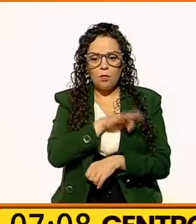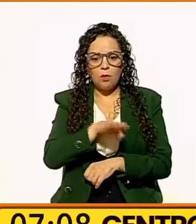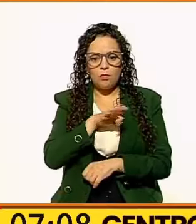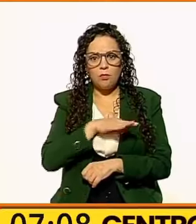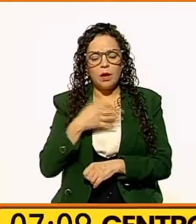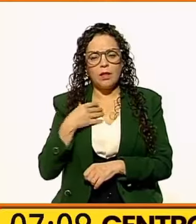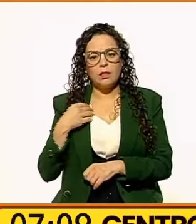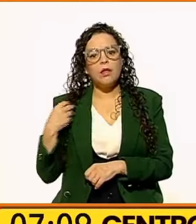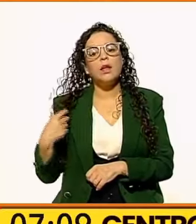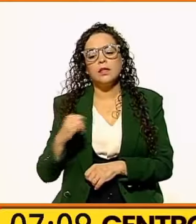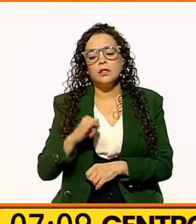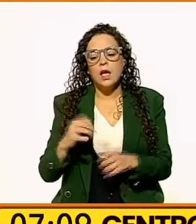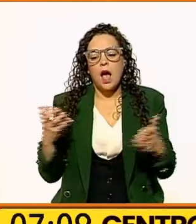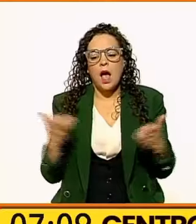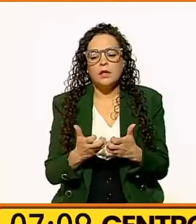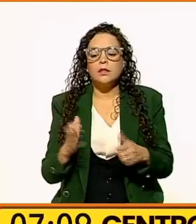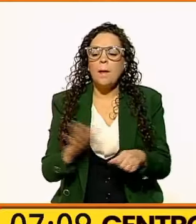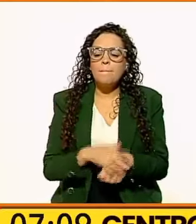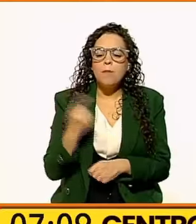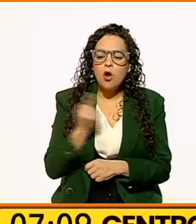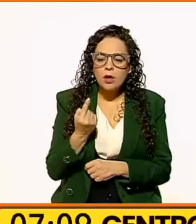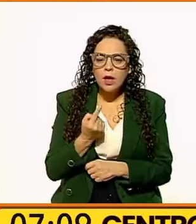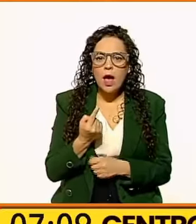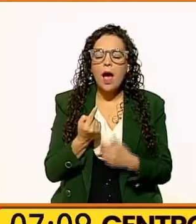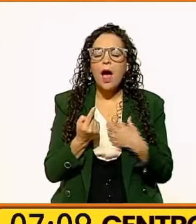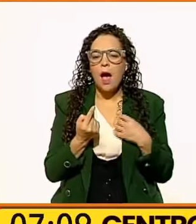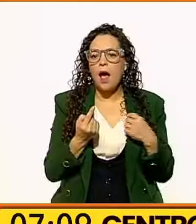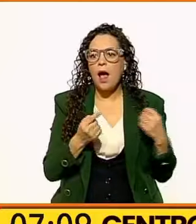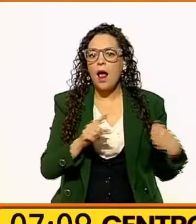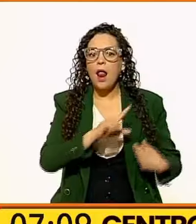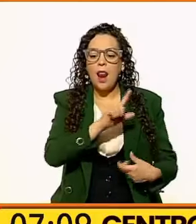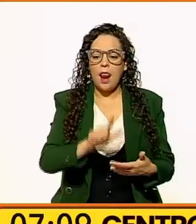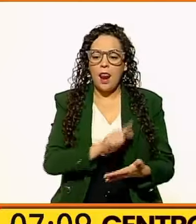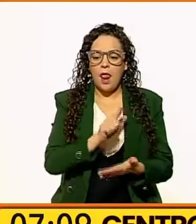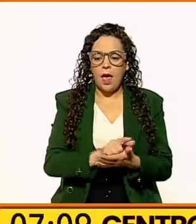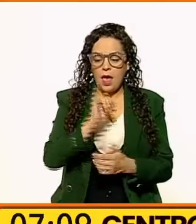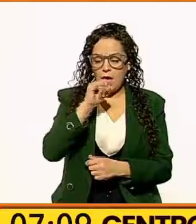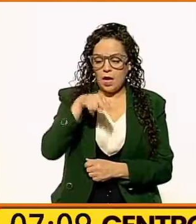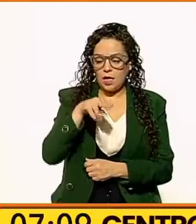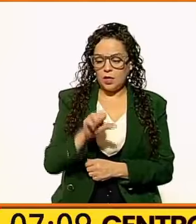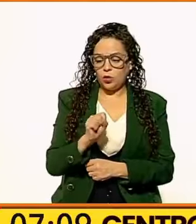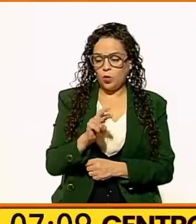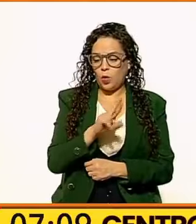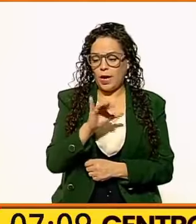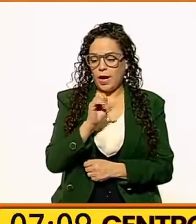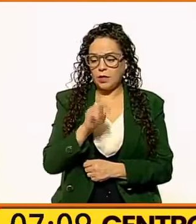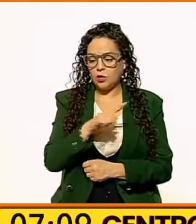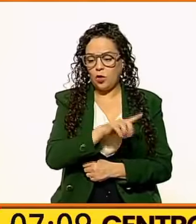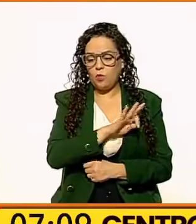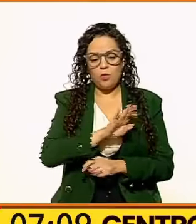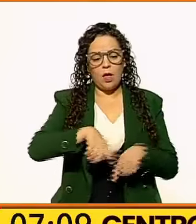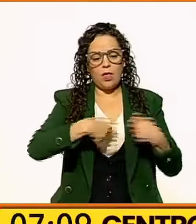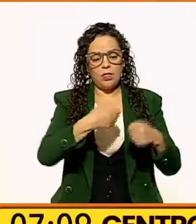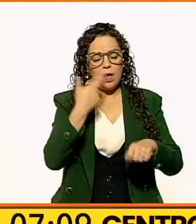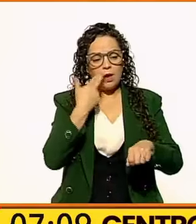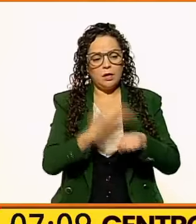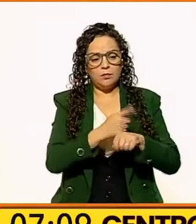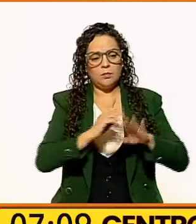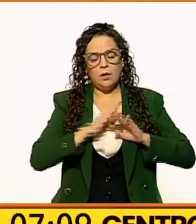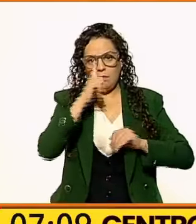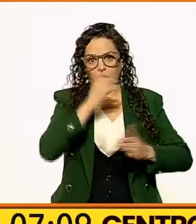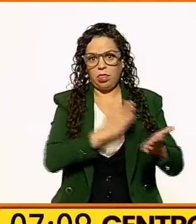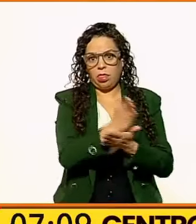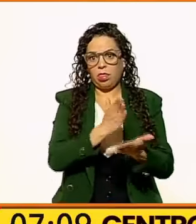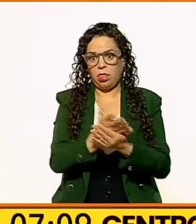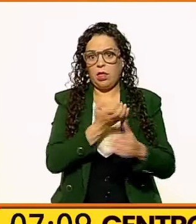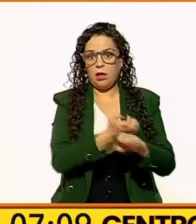posible. Porque se puede ser, porque la ley de insurrección realmente tiene, pues muchas, es muy abierta,